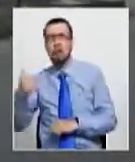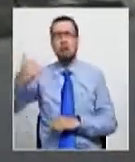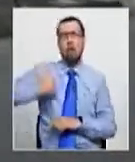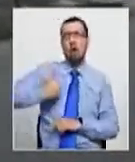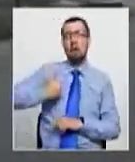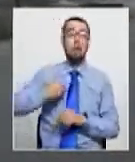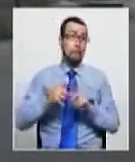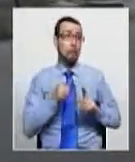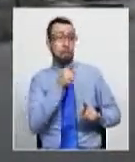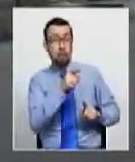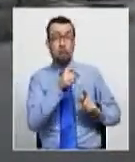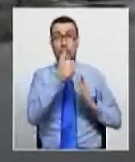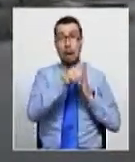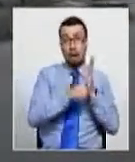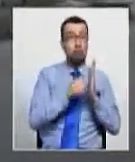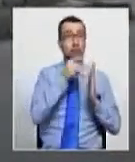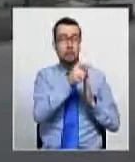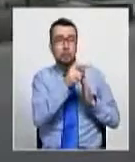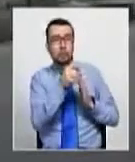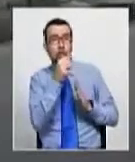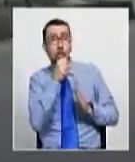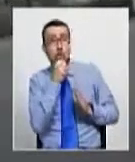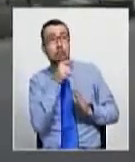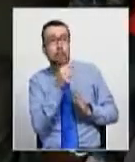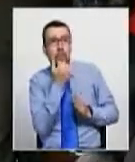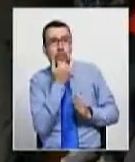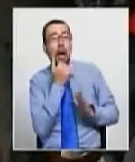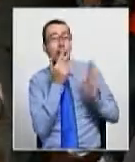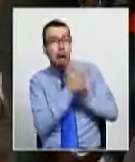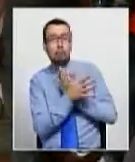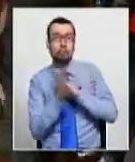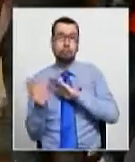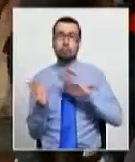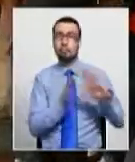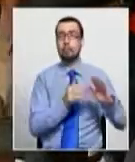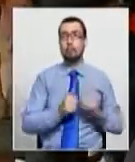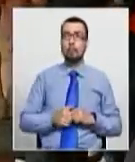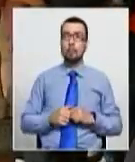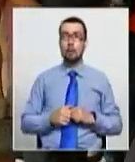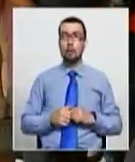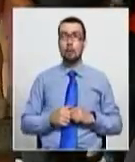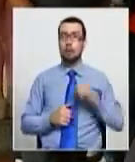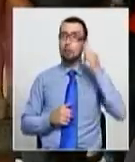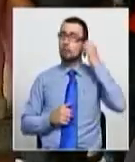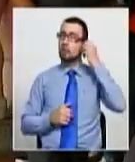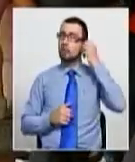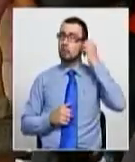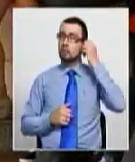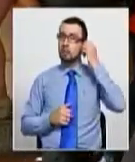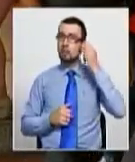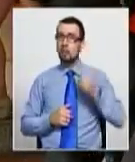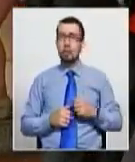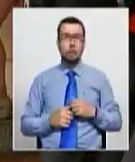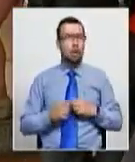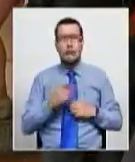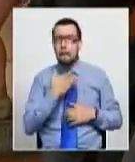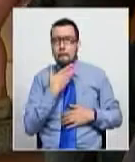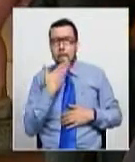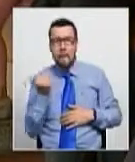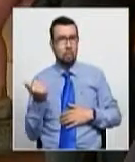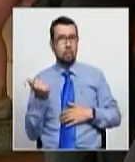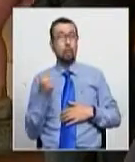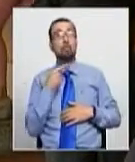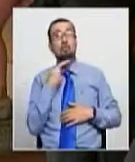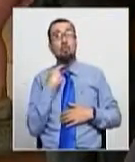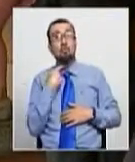entonces con los canales de opinión los noticieros deberíamos estar informados de lo que pasa pues la verdad en los lugares en lugares donde mejor pueden entrar me